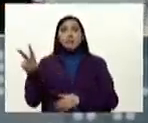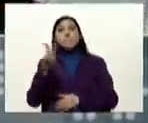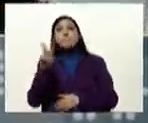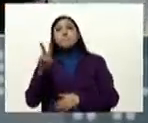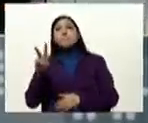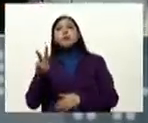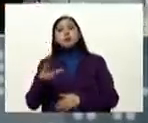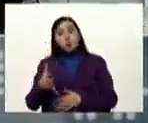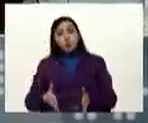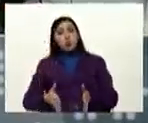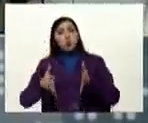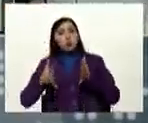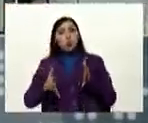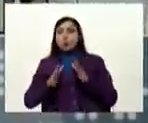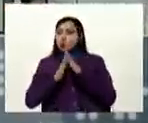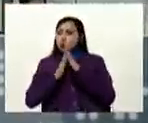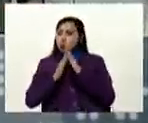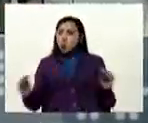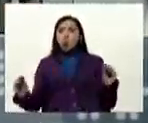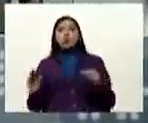Vamos a lograrlo, es un ganar-ganar.